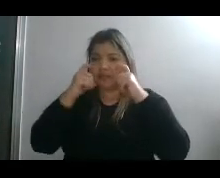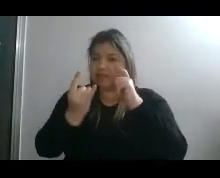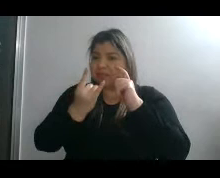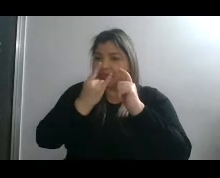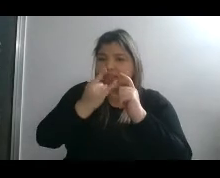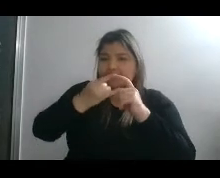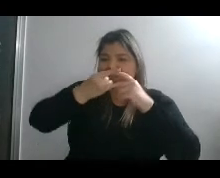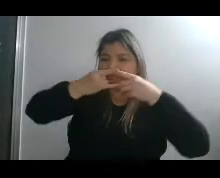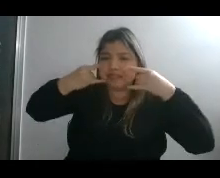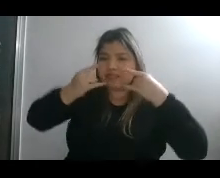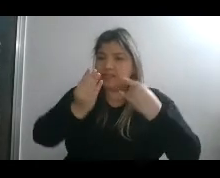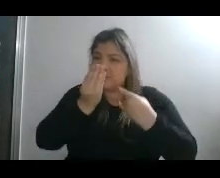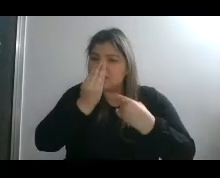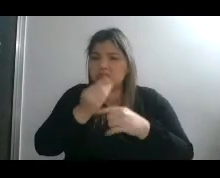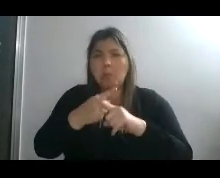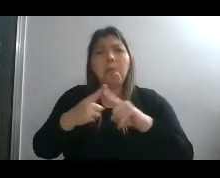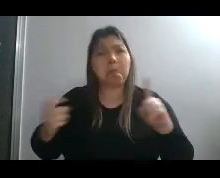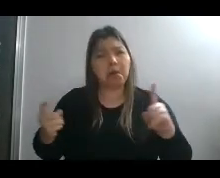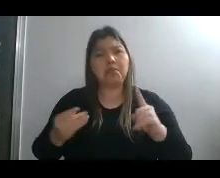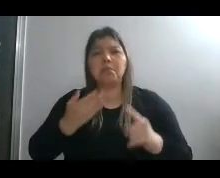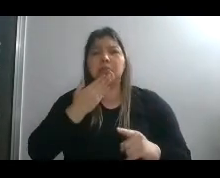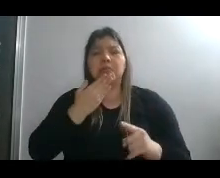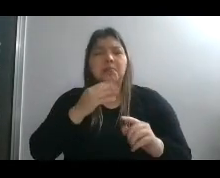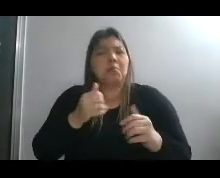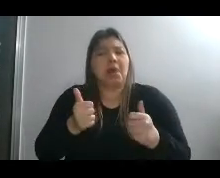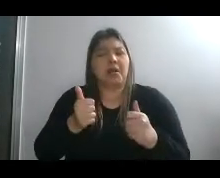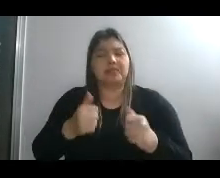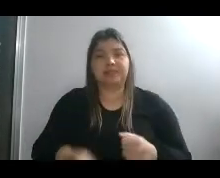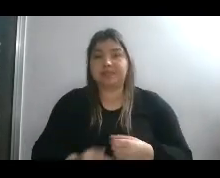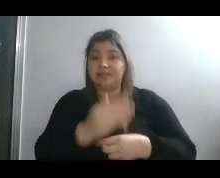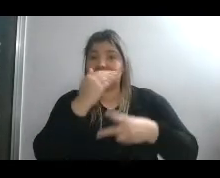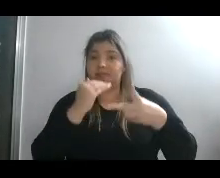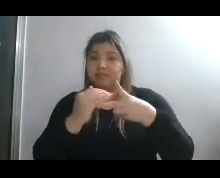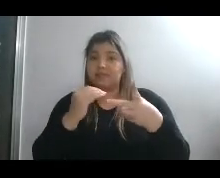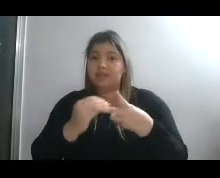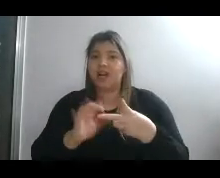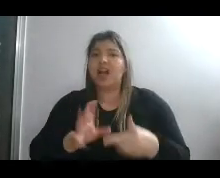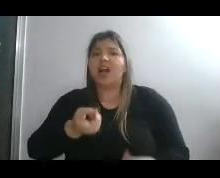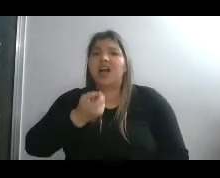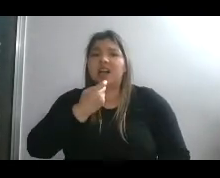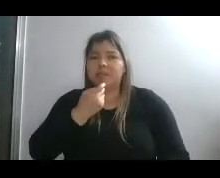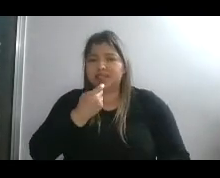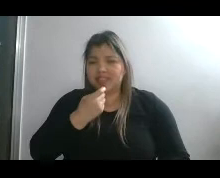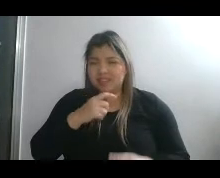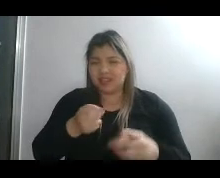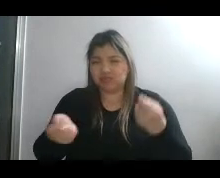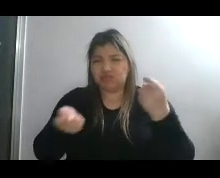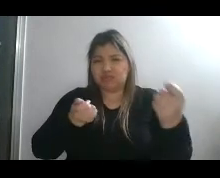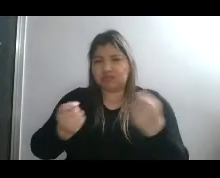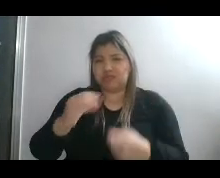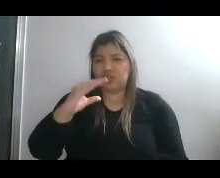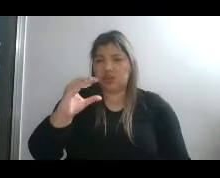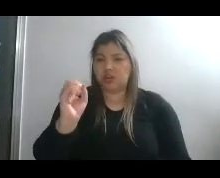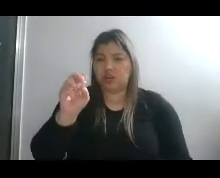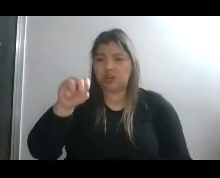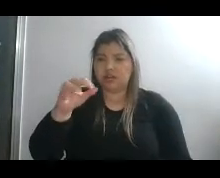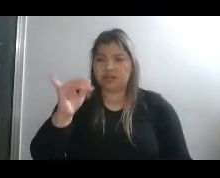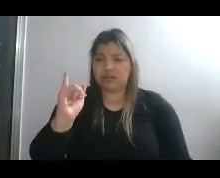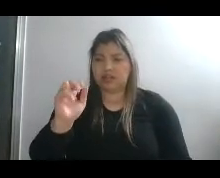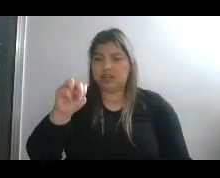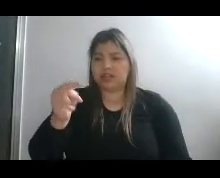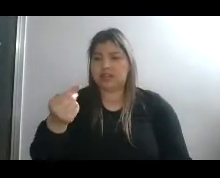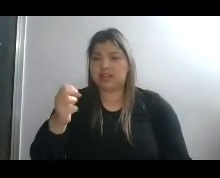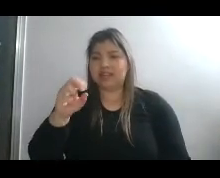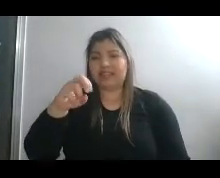mis capacidades. En cuanto a la capacidad de contingencia, me dice, venga, estas medidas pueden cambiar estas prácticas estándar